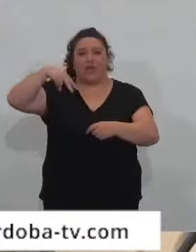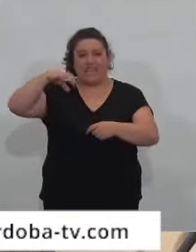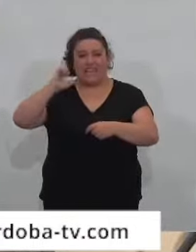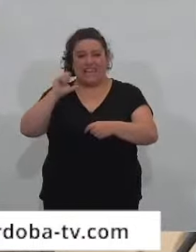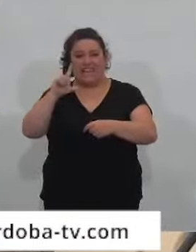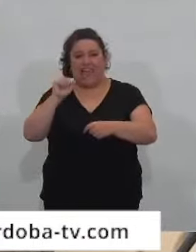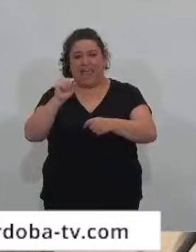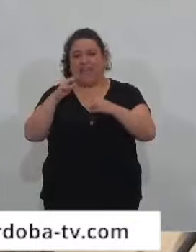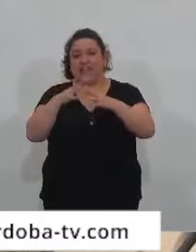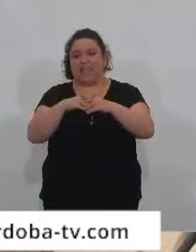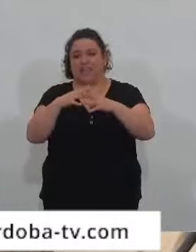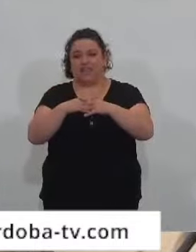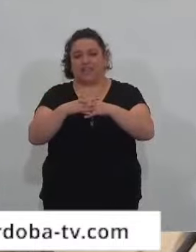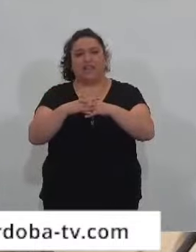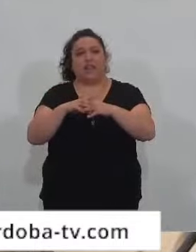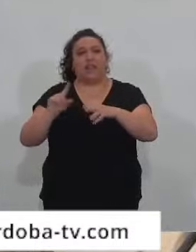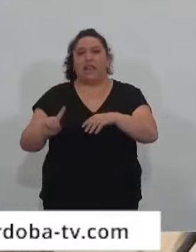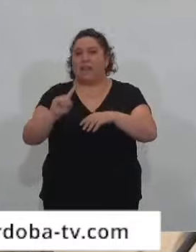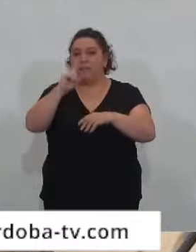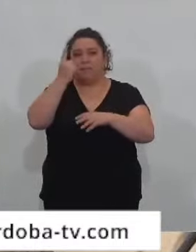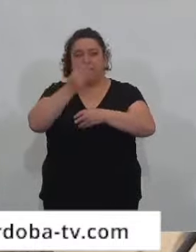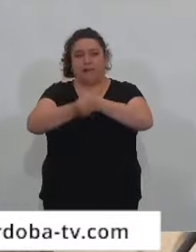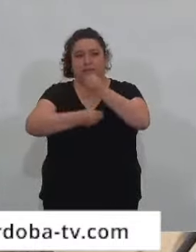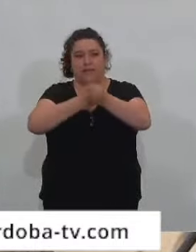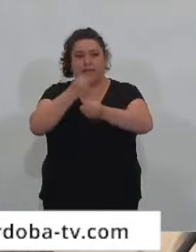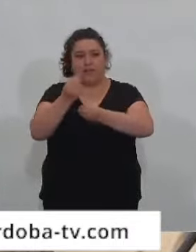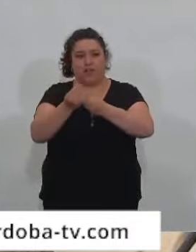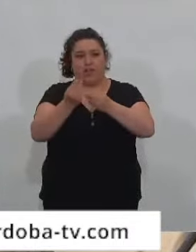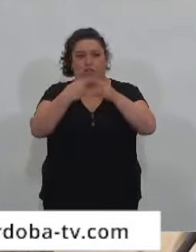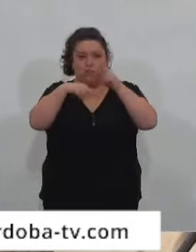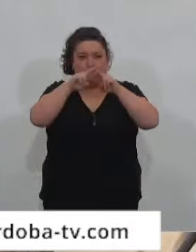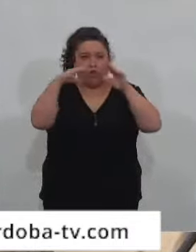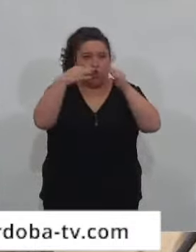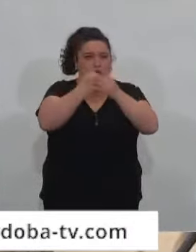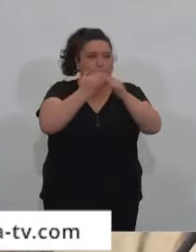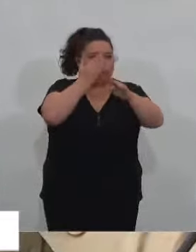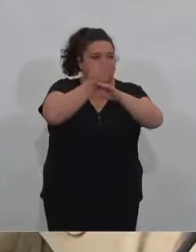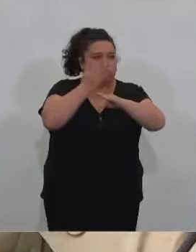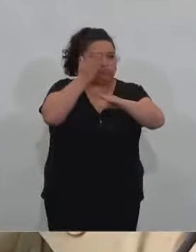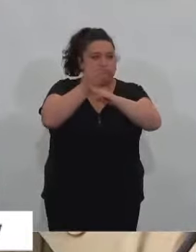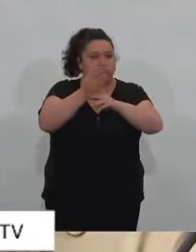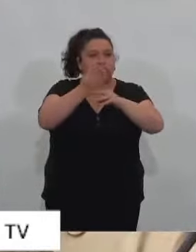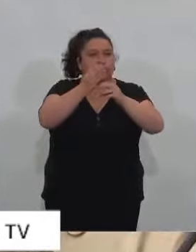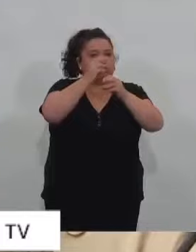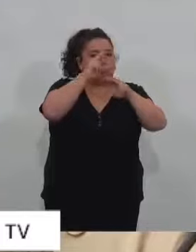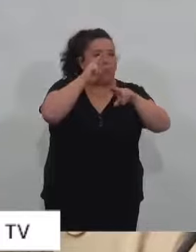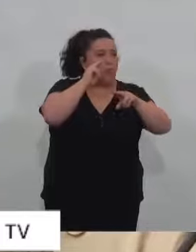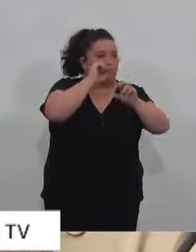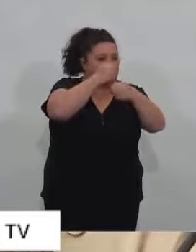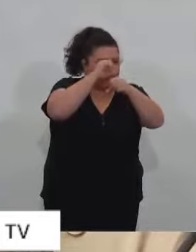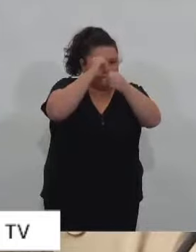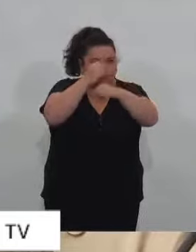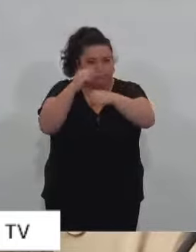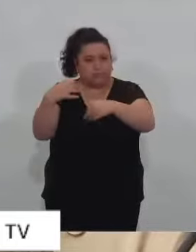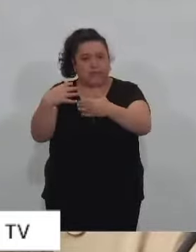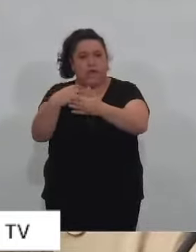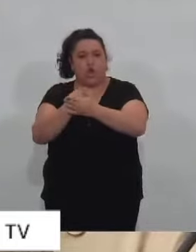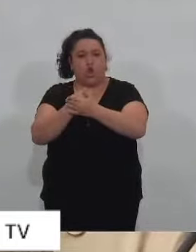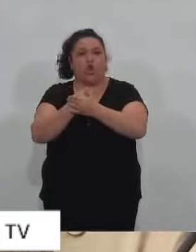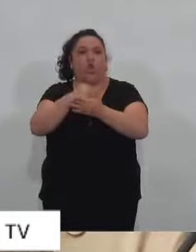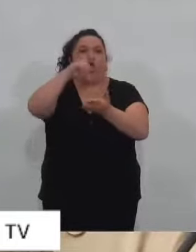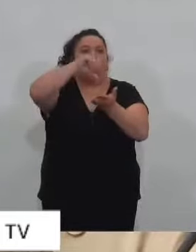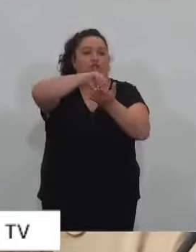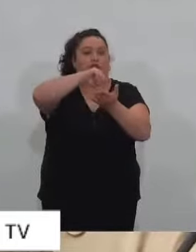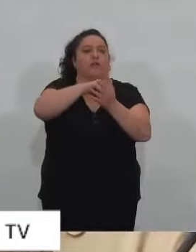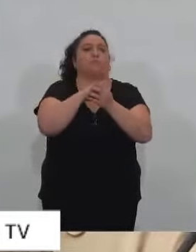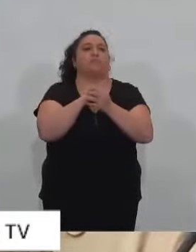la Diputación, puesto que el contrato que hace la inspección sanitaria lo hacen todos los centros dependientes. Nos hacen